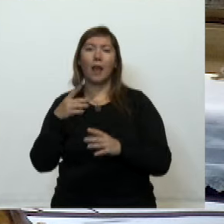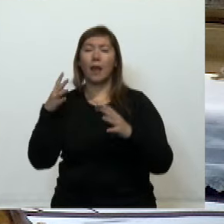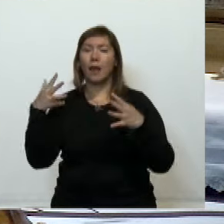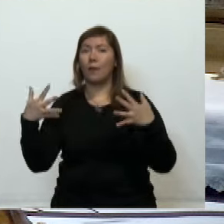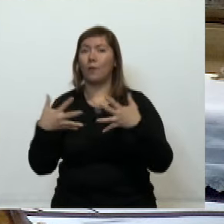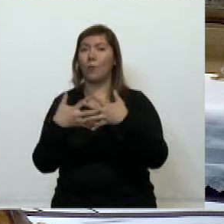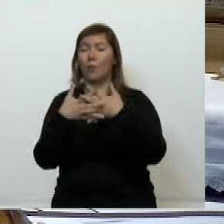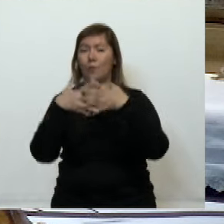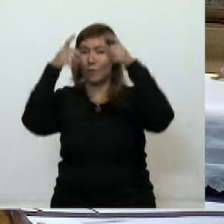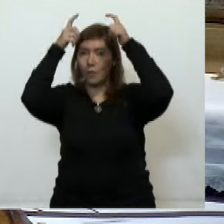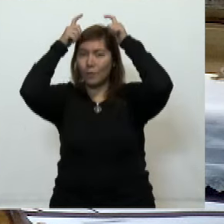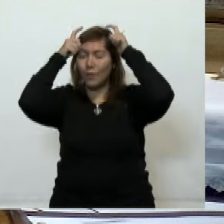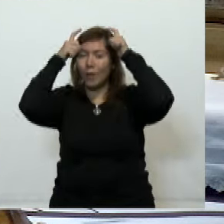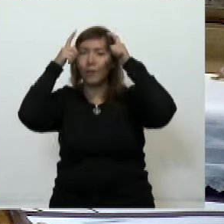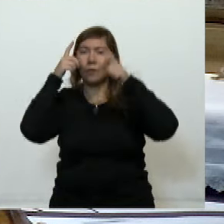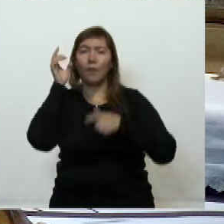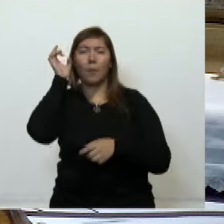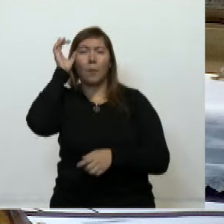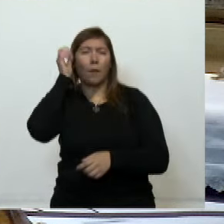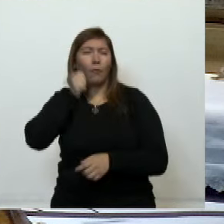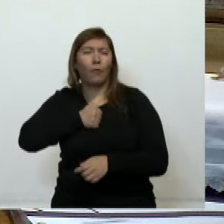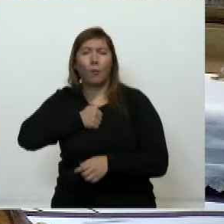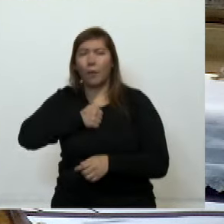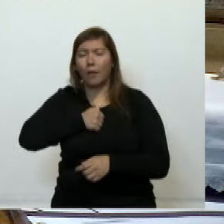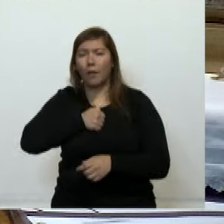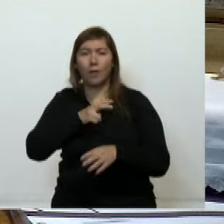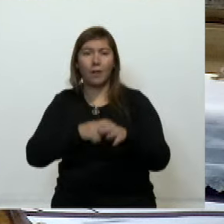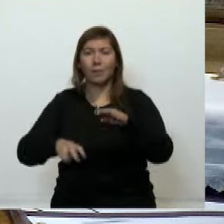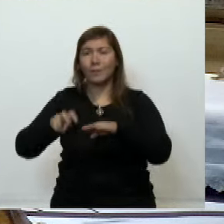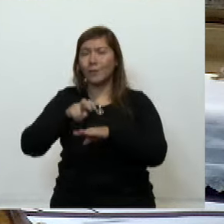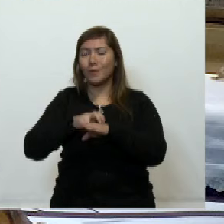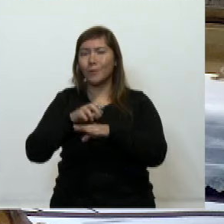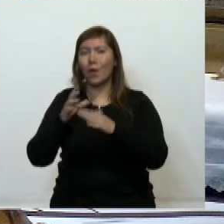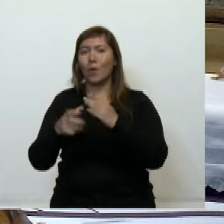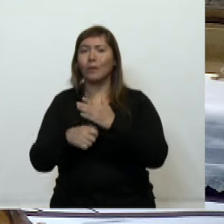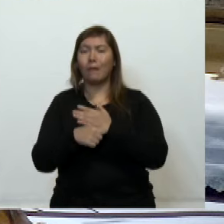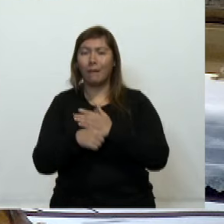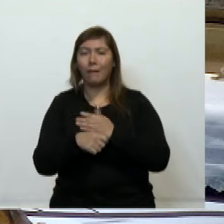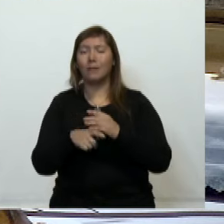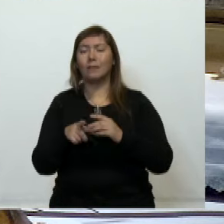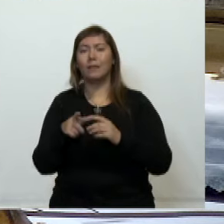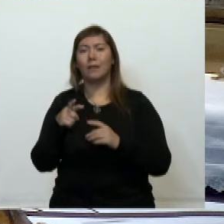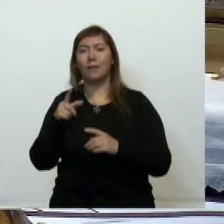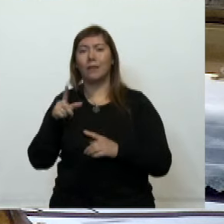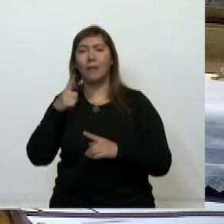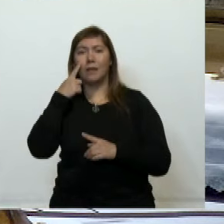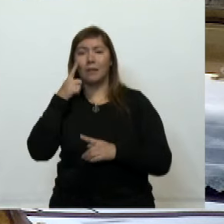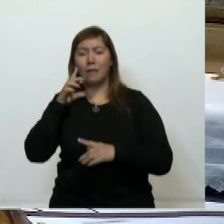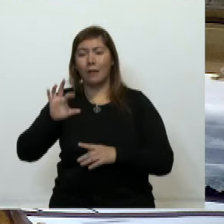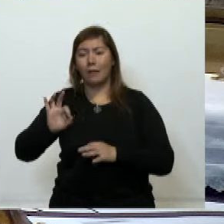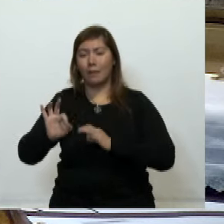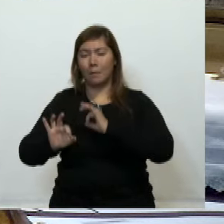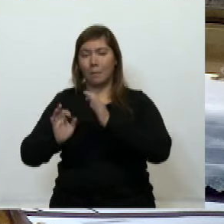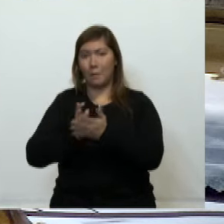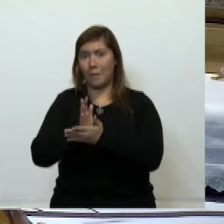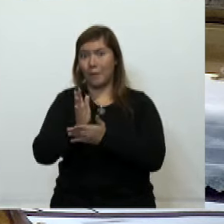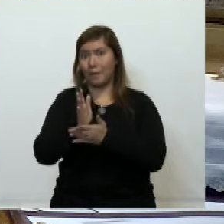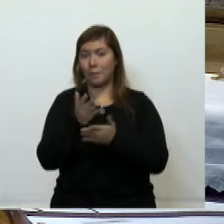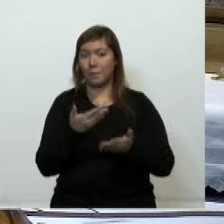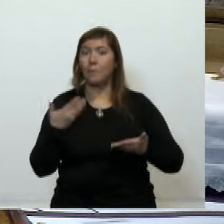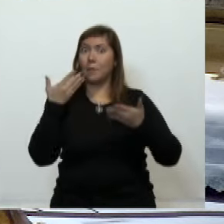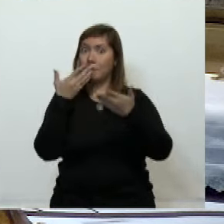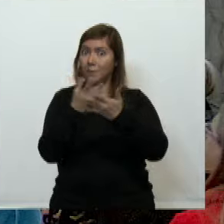el perdón de los pecados, la resurrección de la carne y la vida eterna. Presentemos a Dios